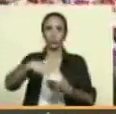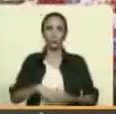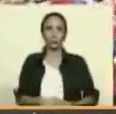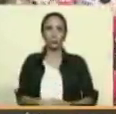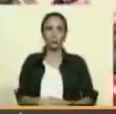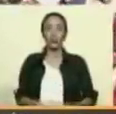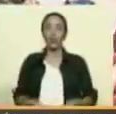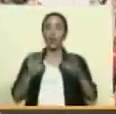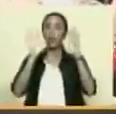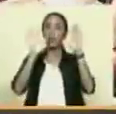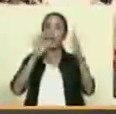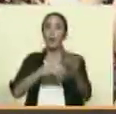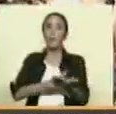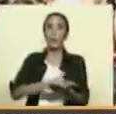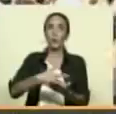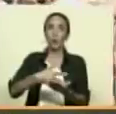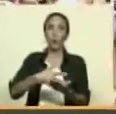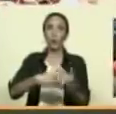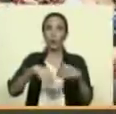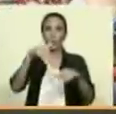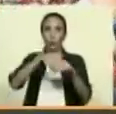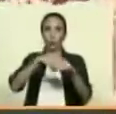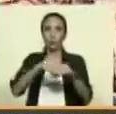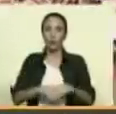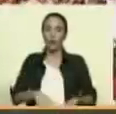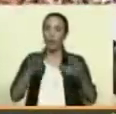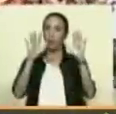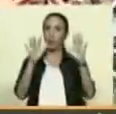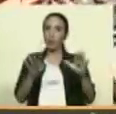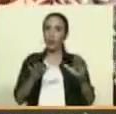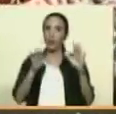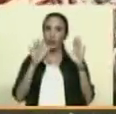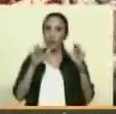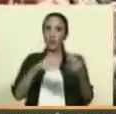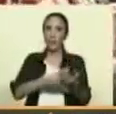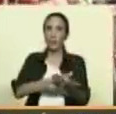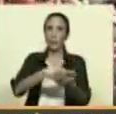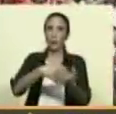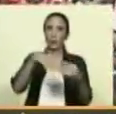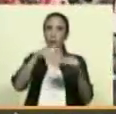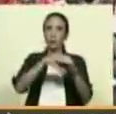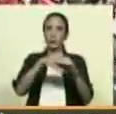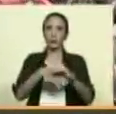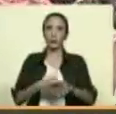10 millones de votos del pueblo, son 10.